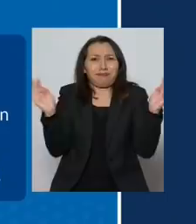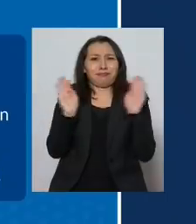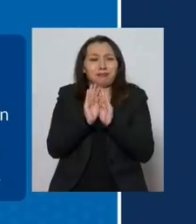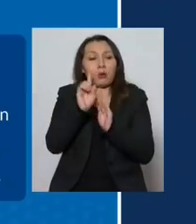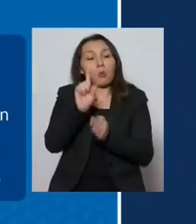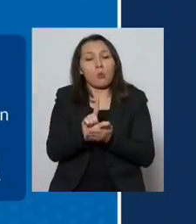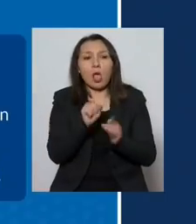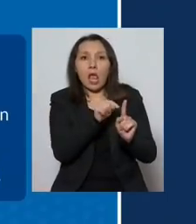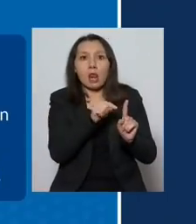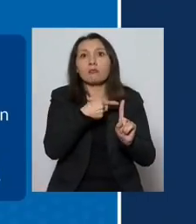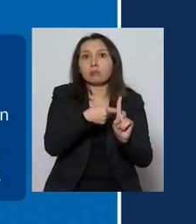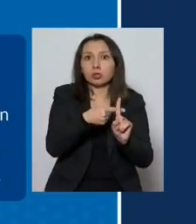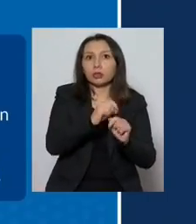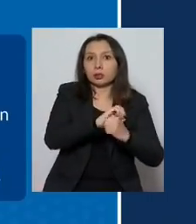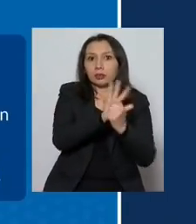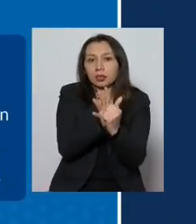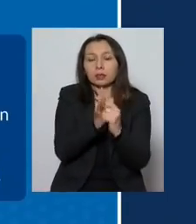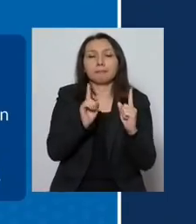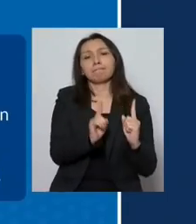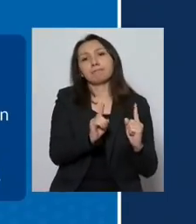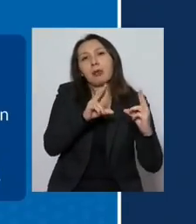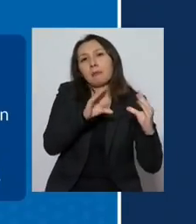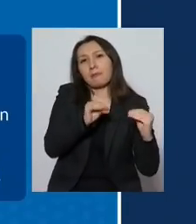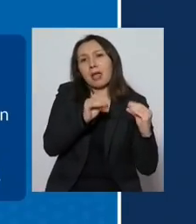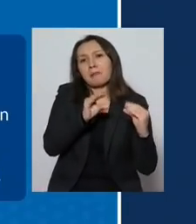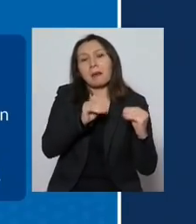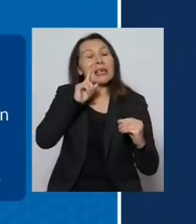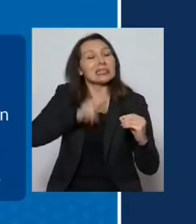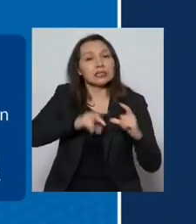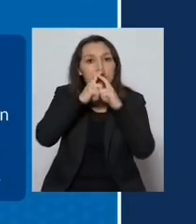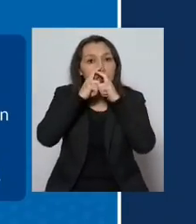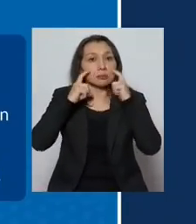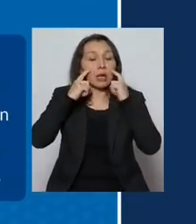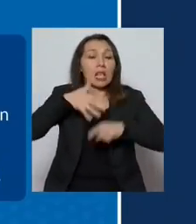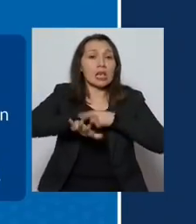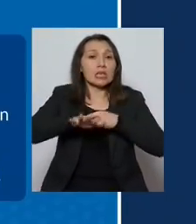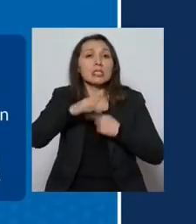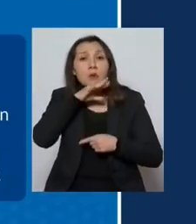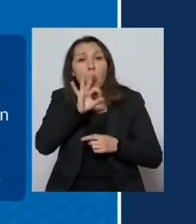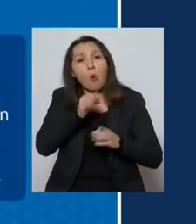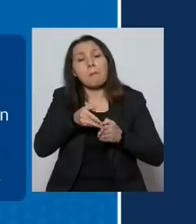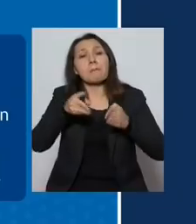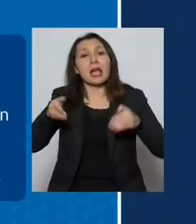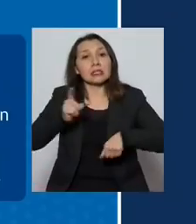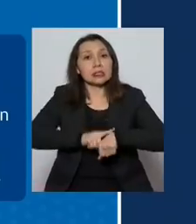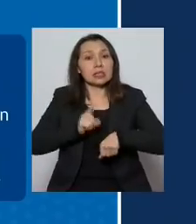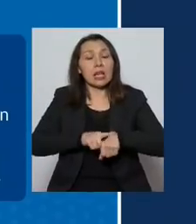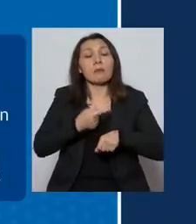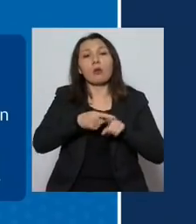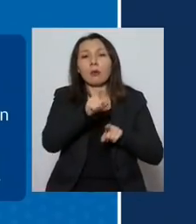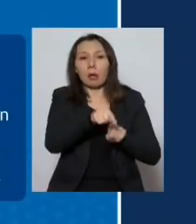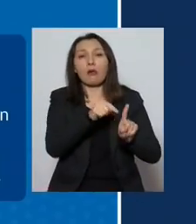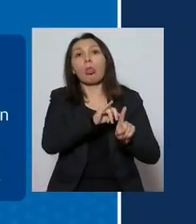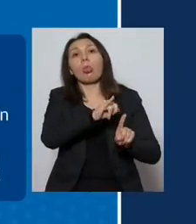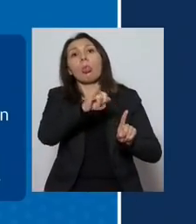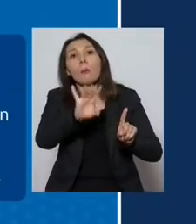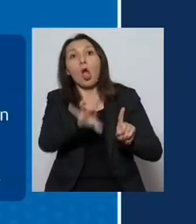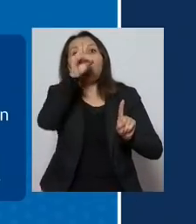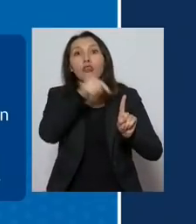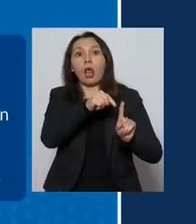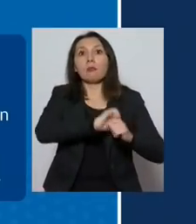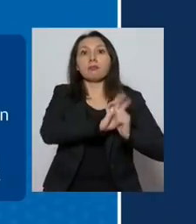que es un caso positivo, ha estado conversando sin mascarilla durante 15 minutos o más con alguien que resulta positivo